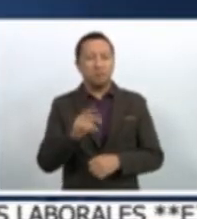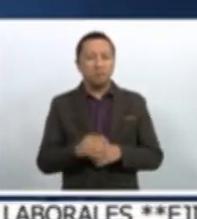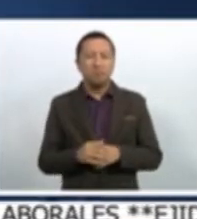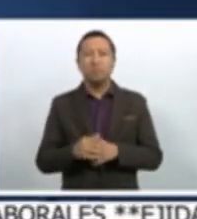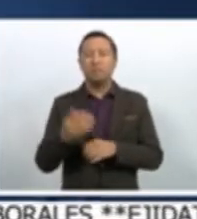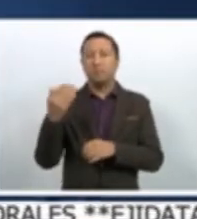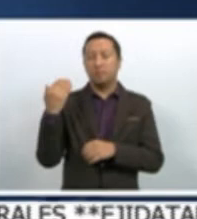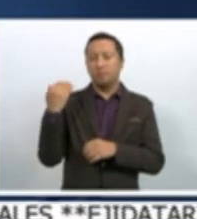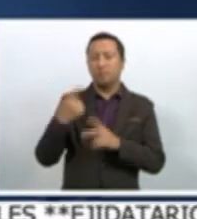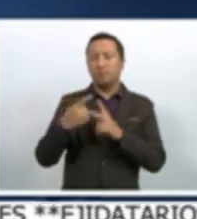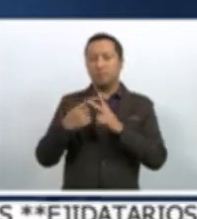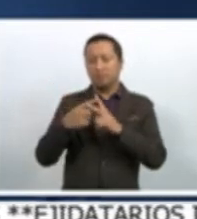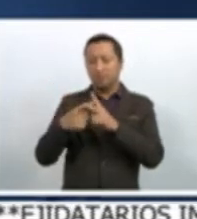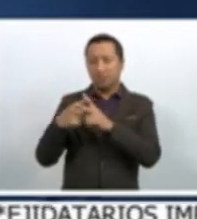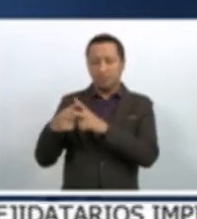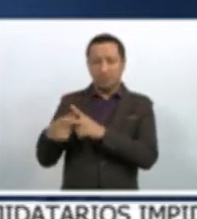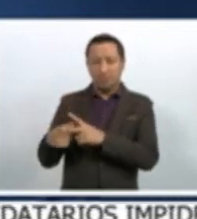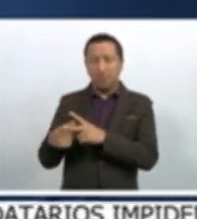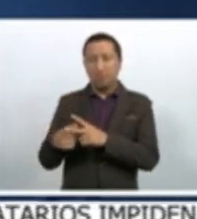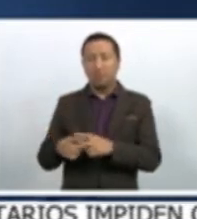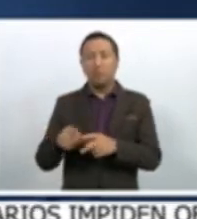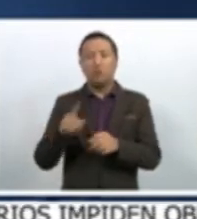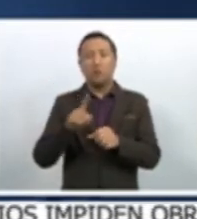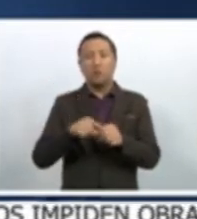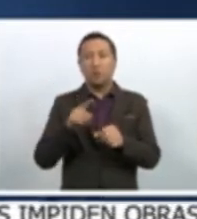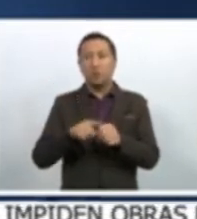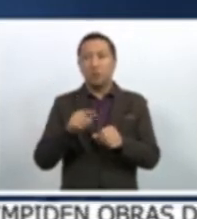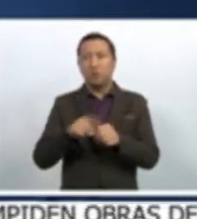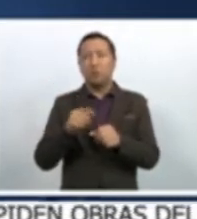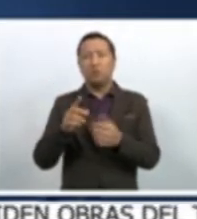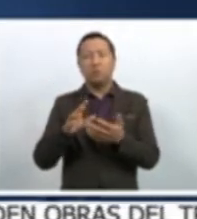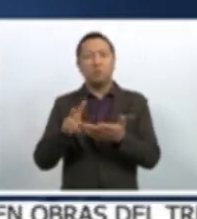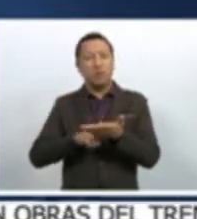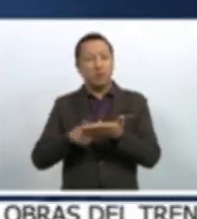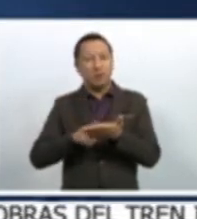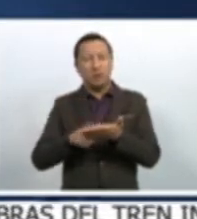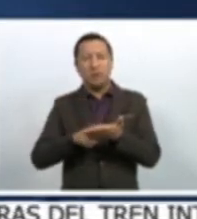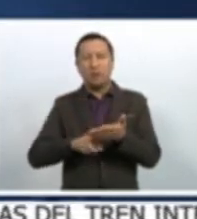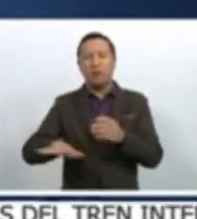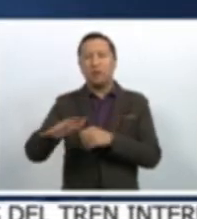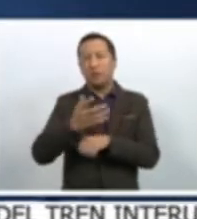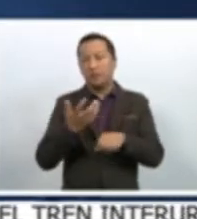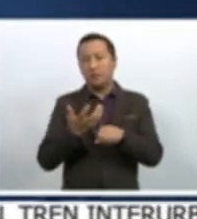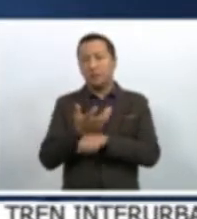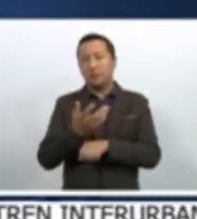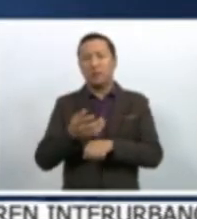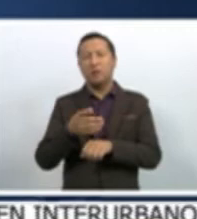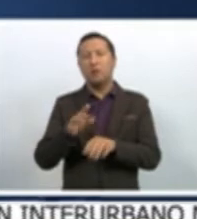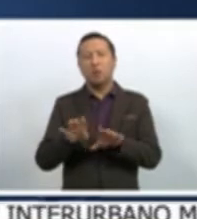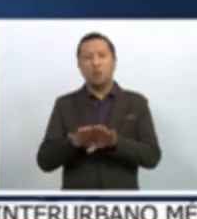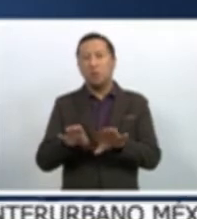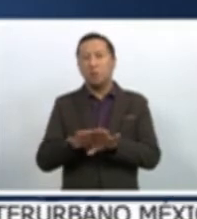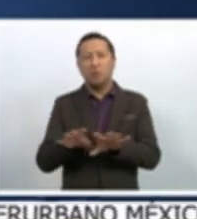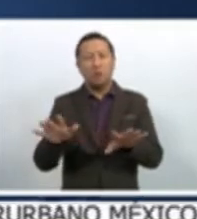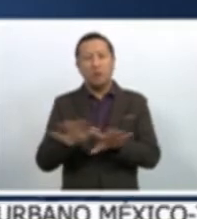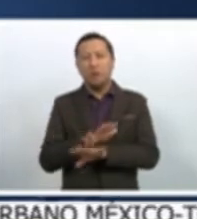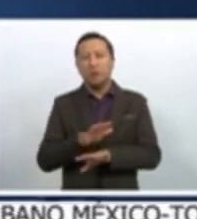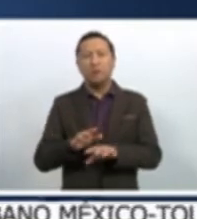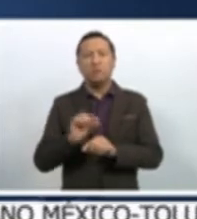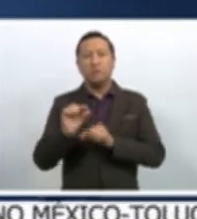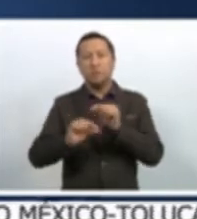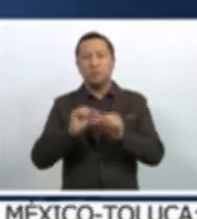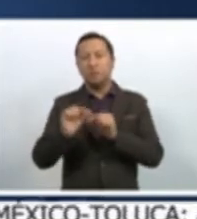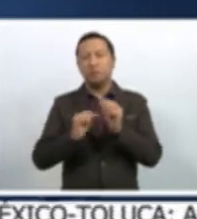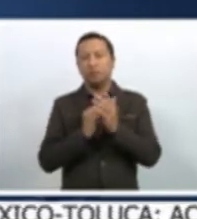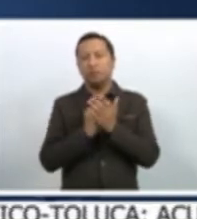última semana alejan al estado del color verde, ya que se ha tenido un pequeño repunte en la velocidad de contagios al llegar al punto 94